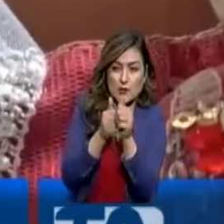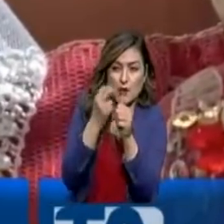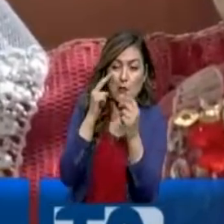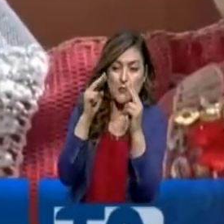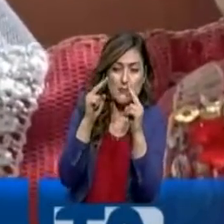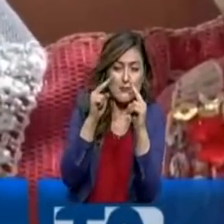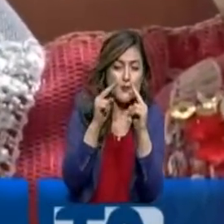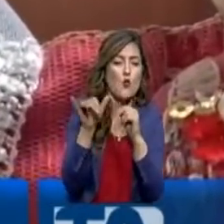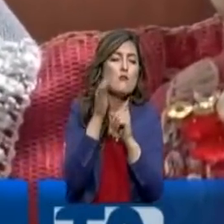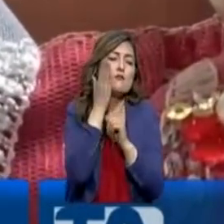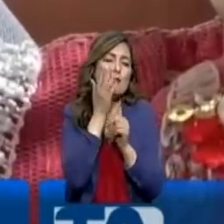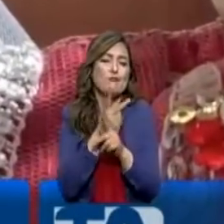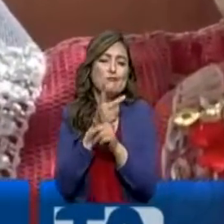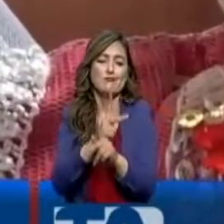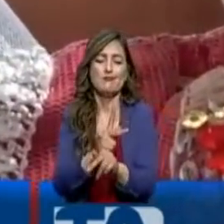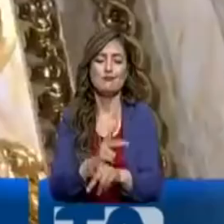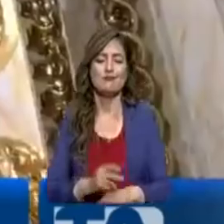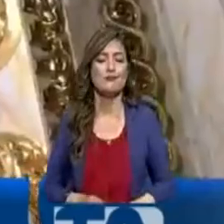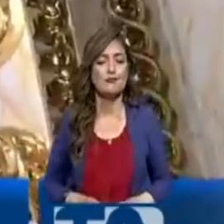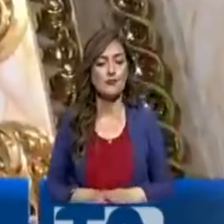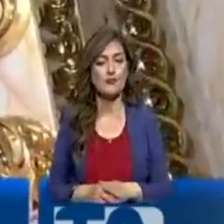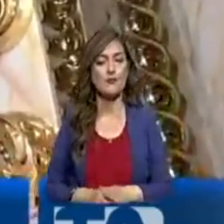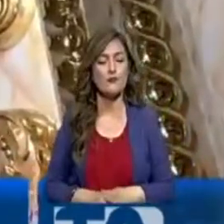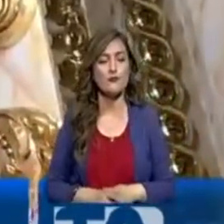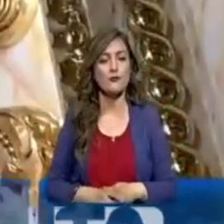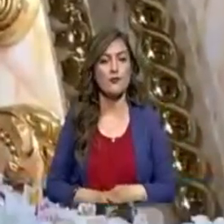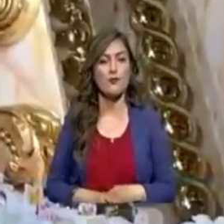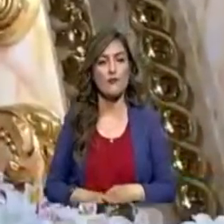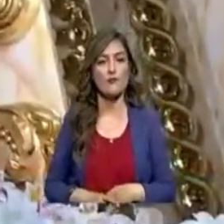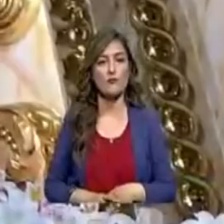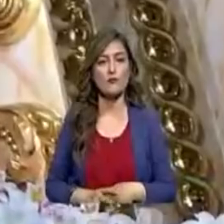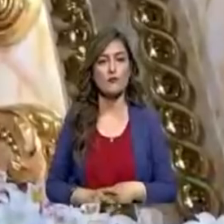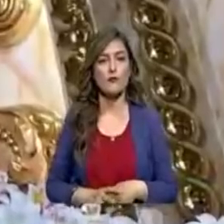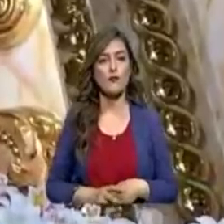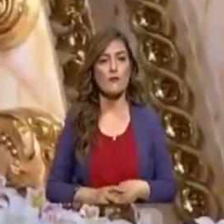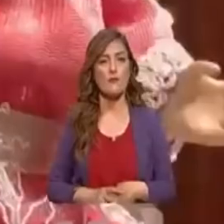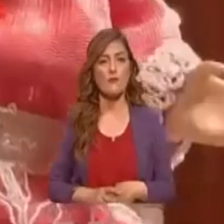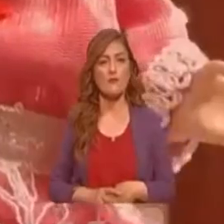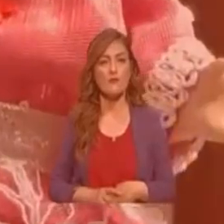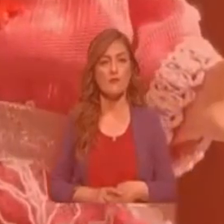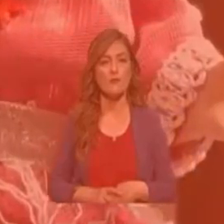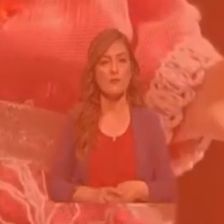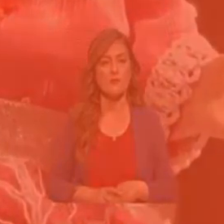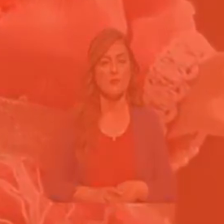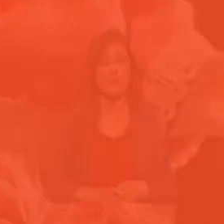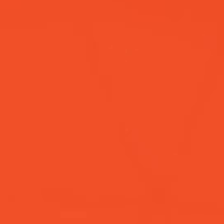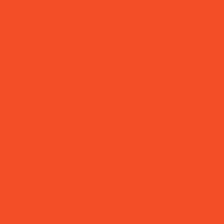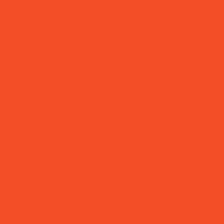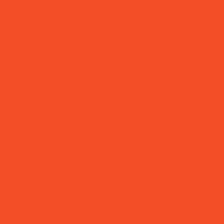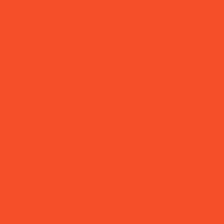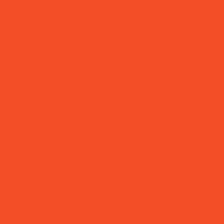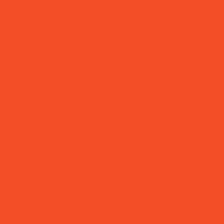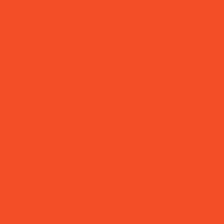mirada maternal de cuidado y protección. En Loja, con cámaras de Mateo Castillo, María del Rocío Coronel, 24 horas.